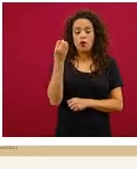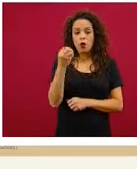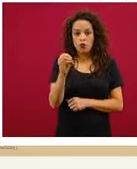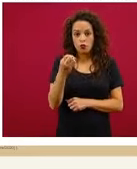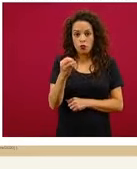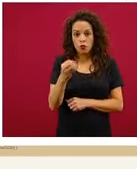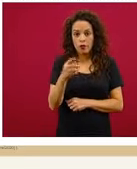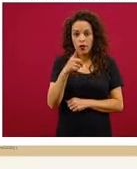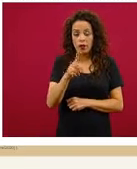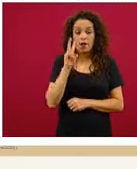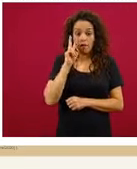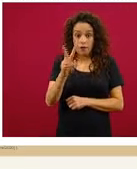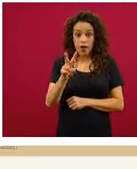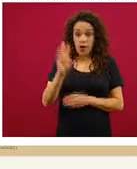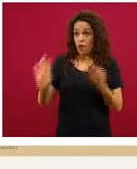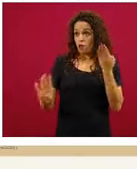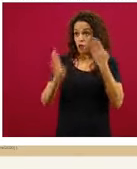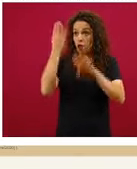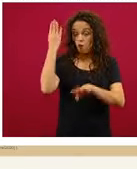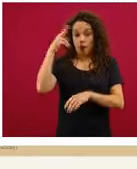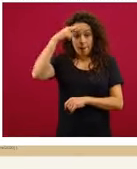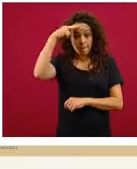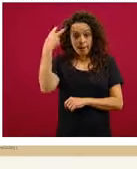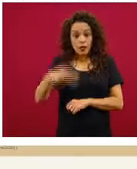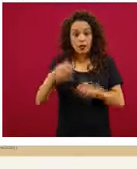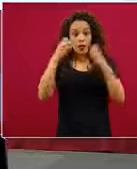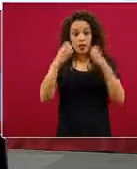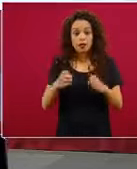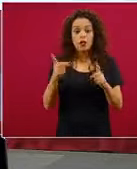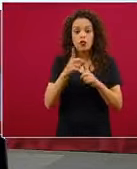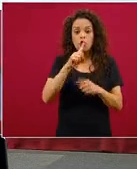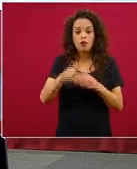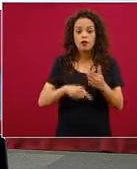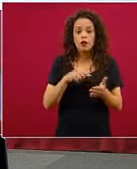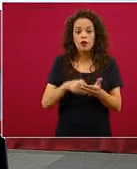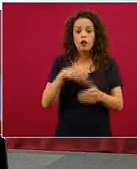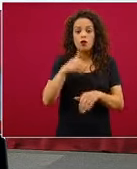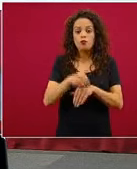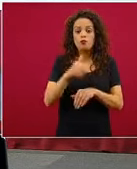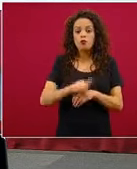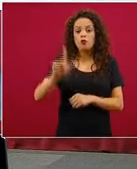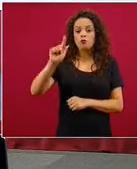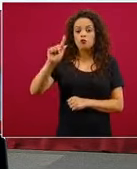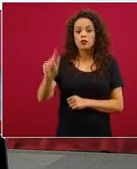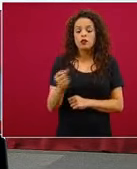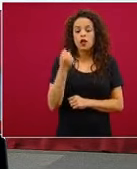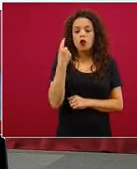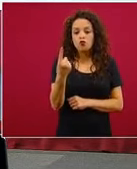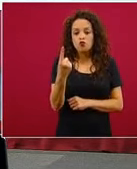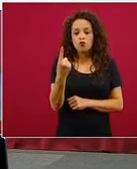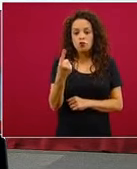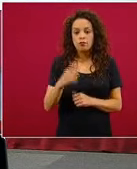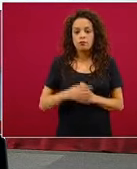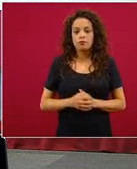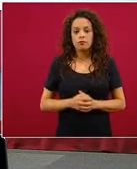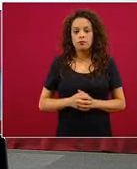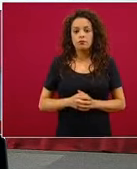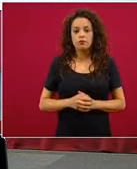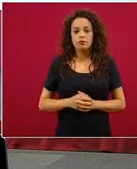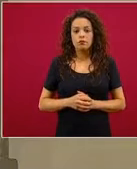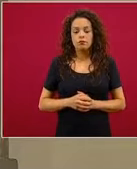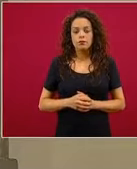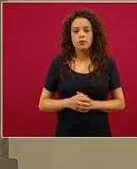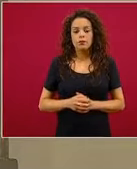a nivel mundial México ocupa el lugar número 71 por tasa por